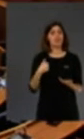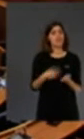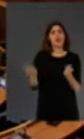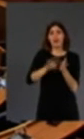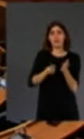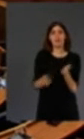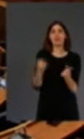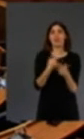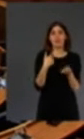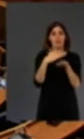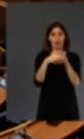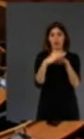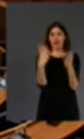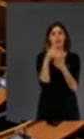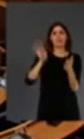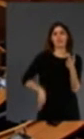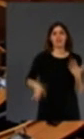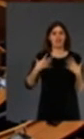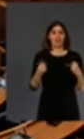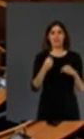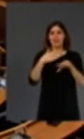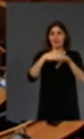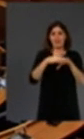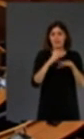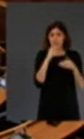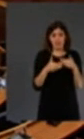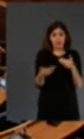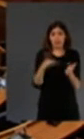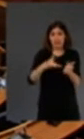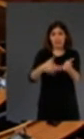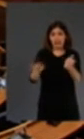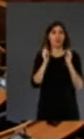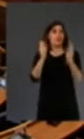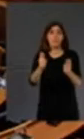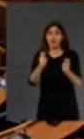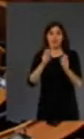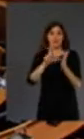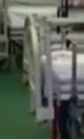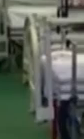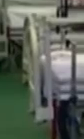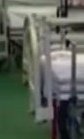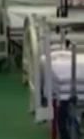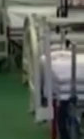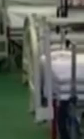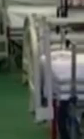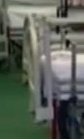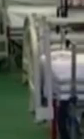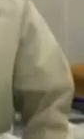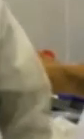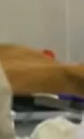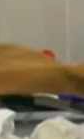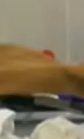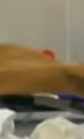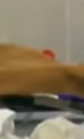era necesario acopiarse del material suficiente, tener los protocolos preparados, saber de qué material se disponía y formar a